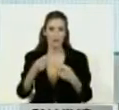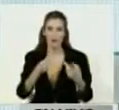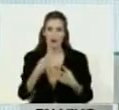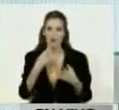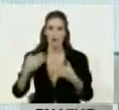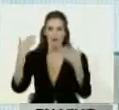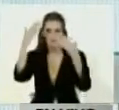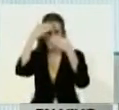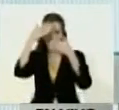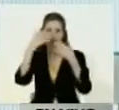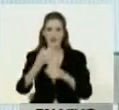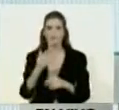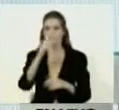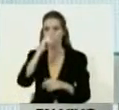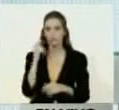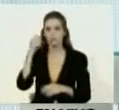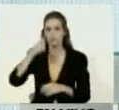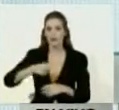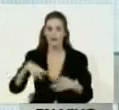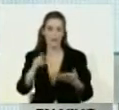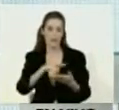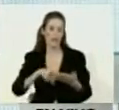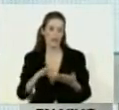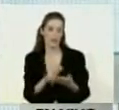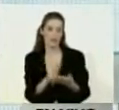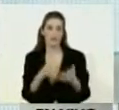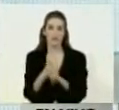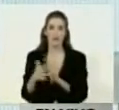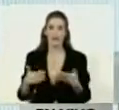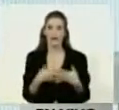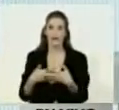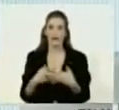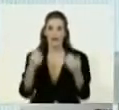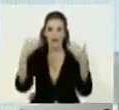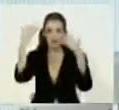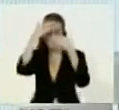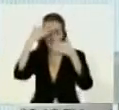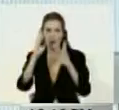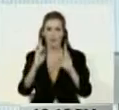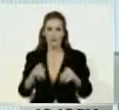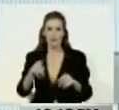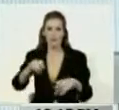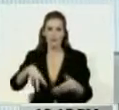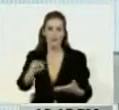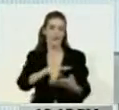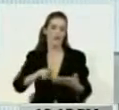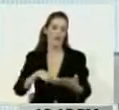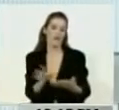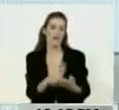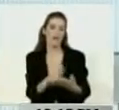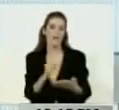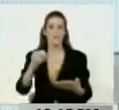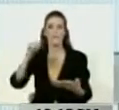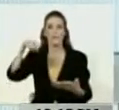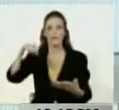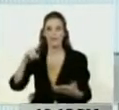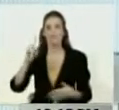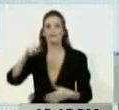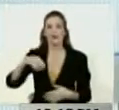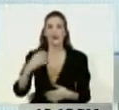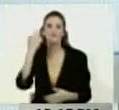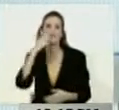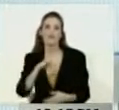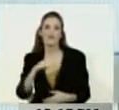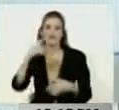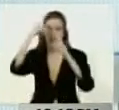de la guerrilla, después de tanto que él había leído sobre guerra de guerrillas, había ya tenido la oportunidad de leer a Marx, al Che Guevara,